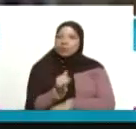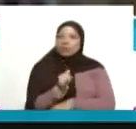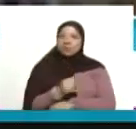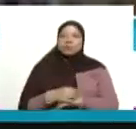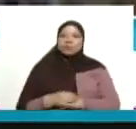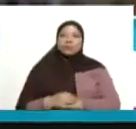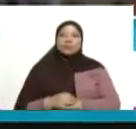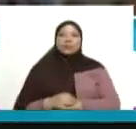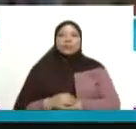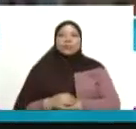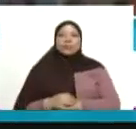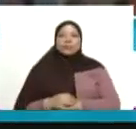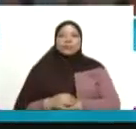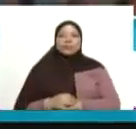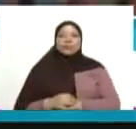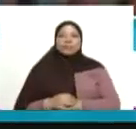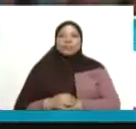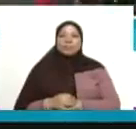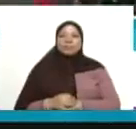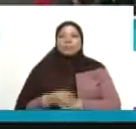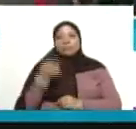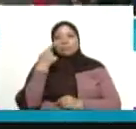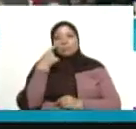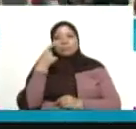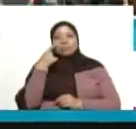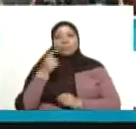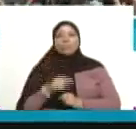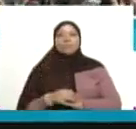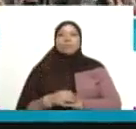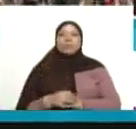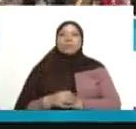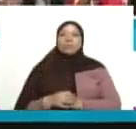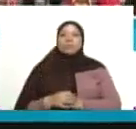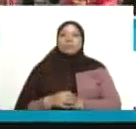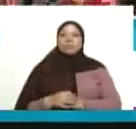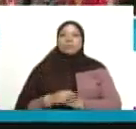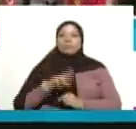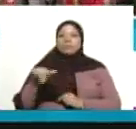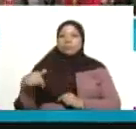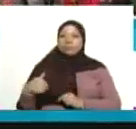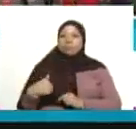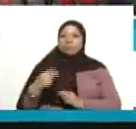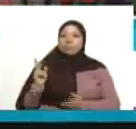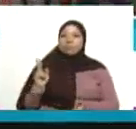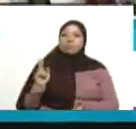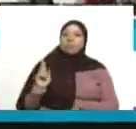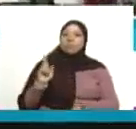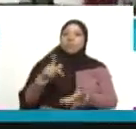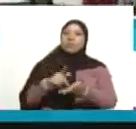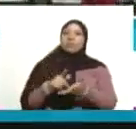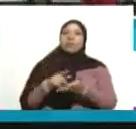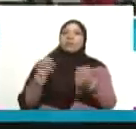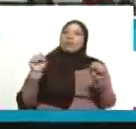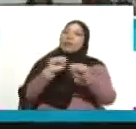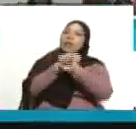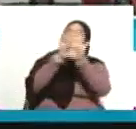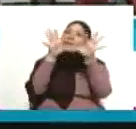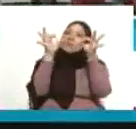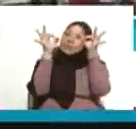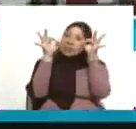de estar pendiente, nosotros estamos claros y